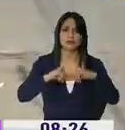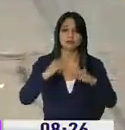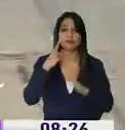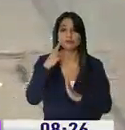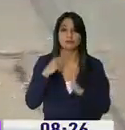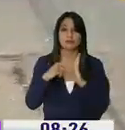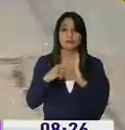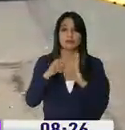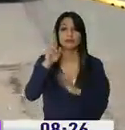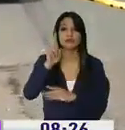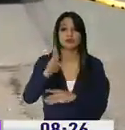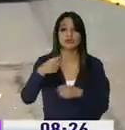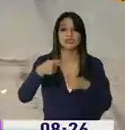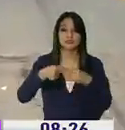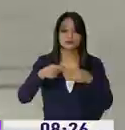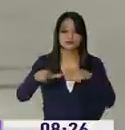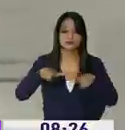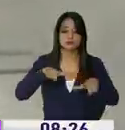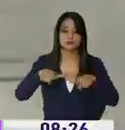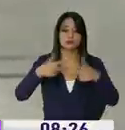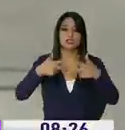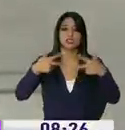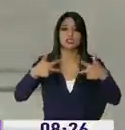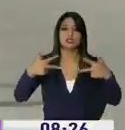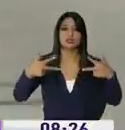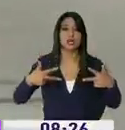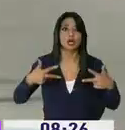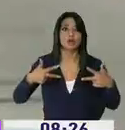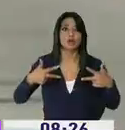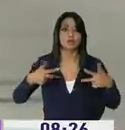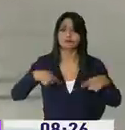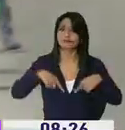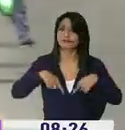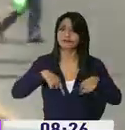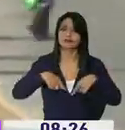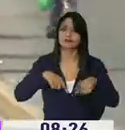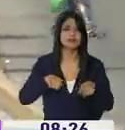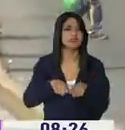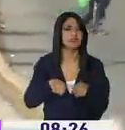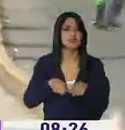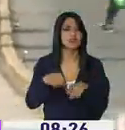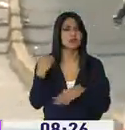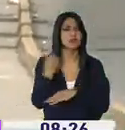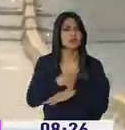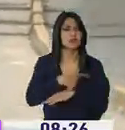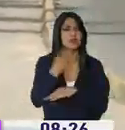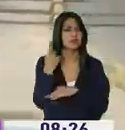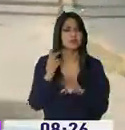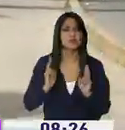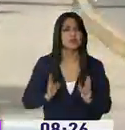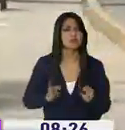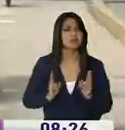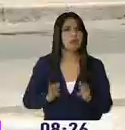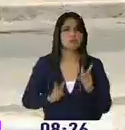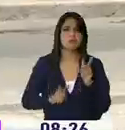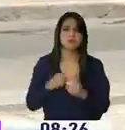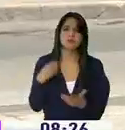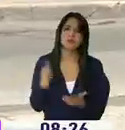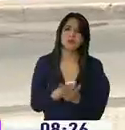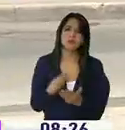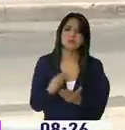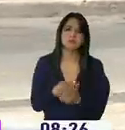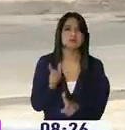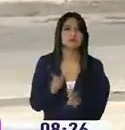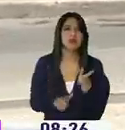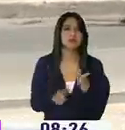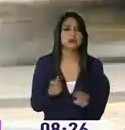en el sur de la ciudad, en el sector de Chillo Gallo, el movimiento era casi el de un día normal. Mucha gente realizando compras, vendedores